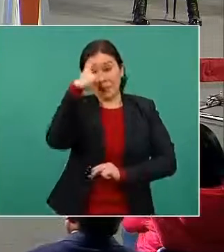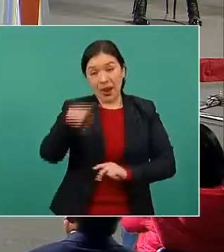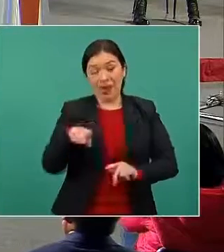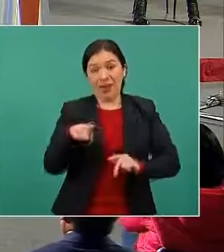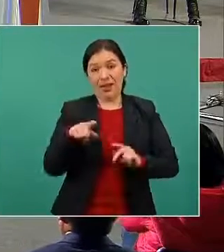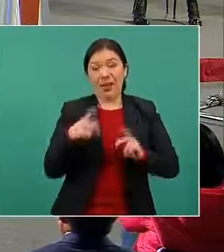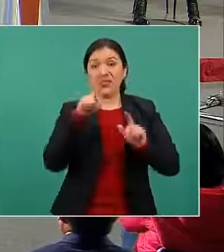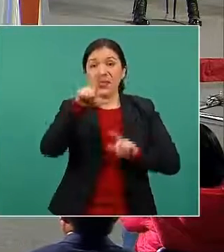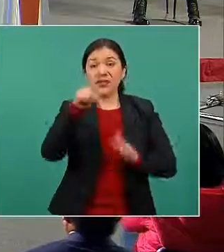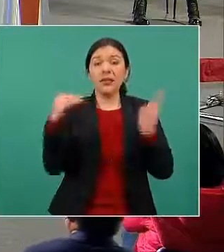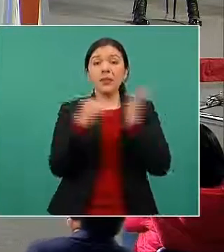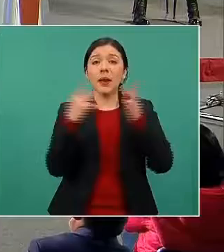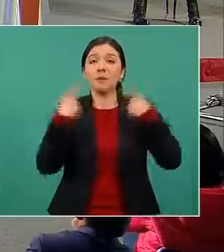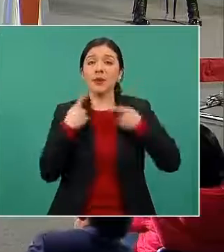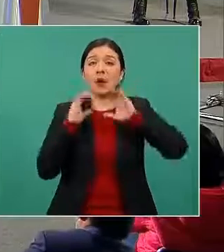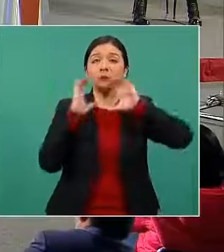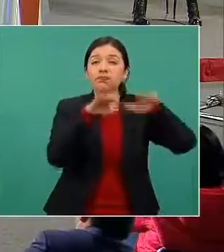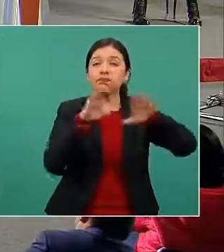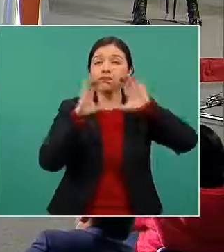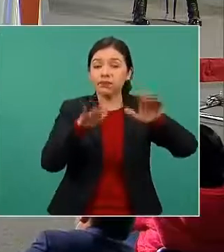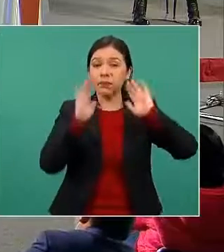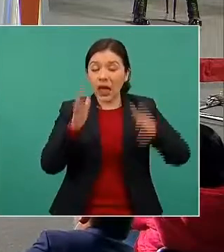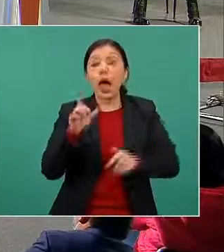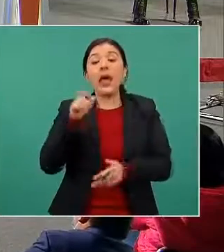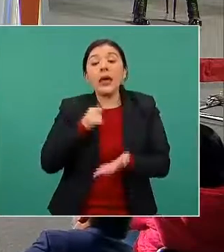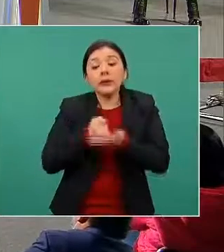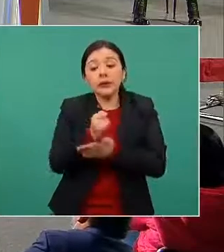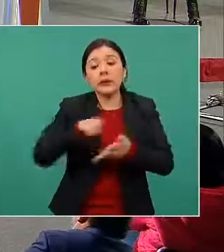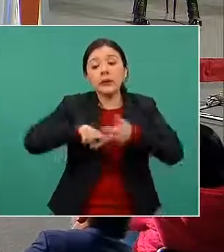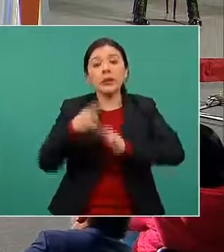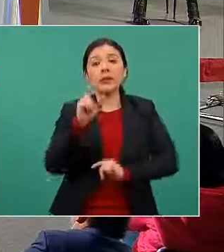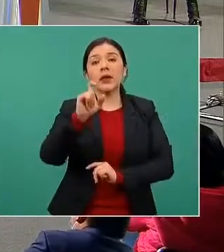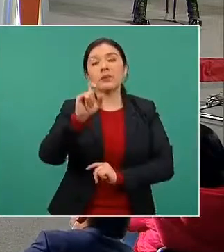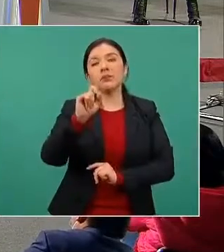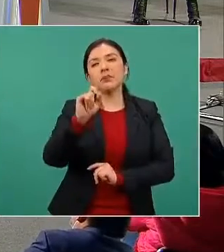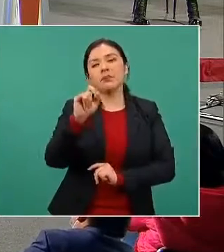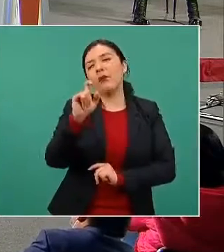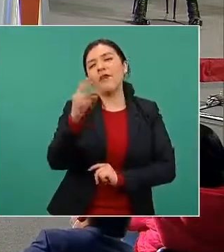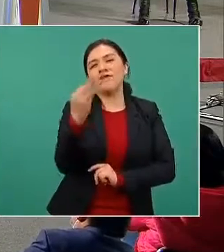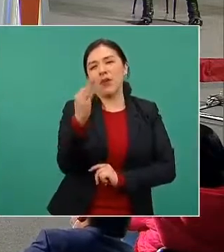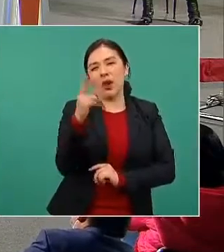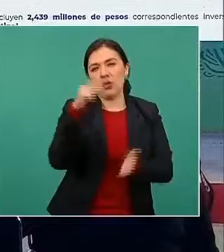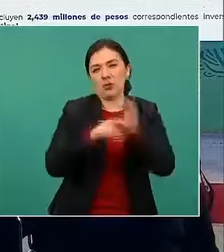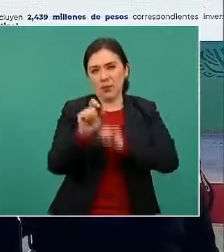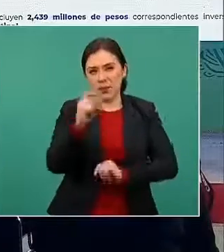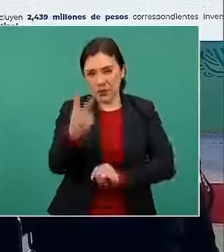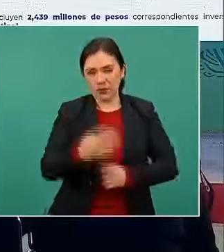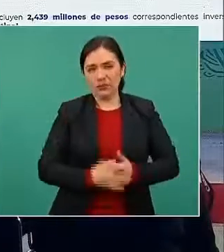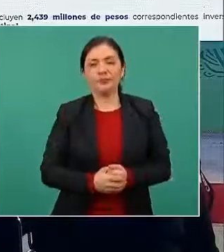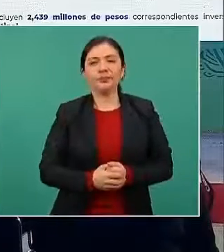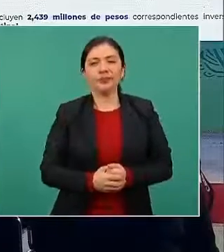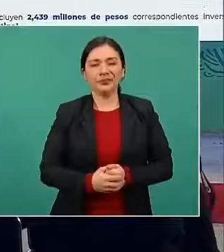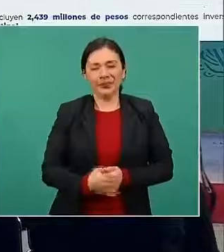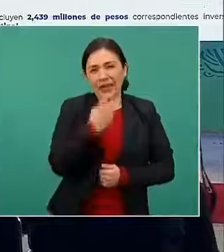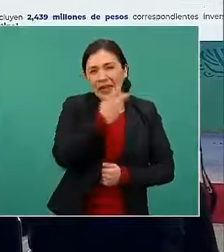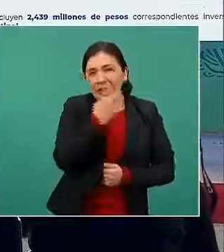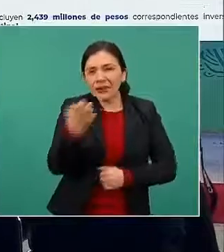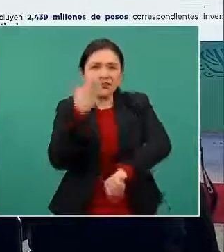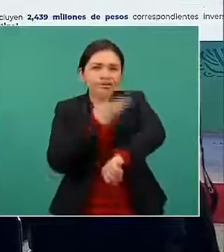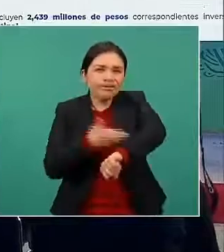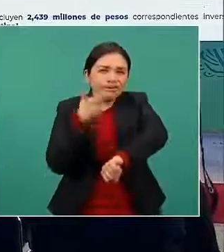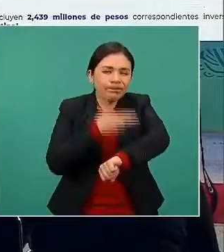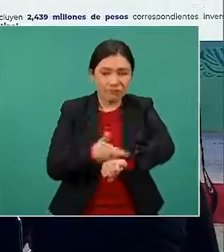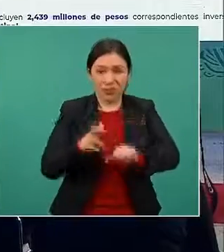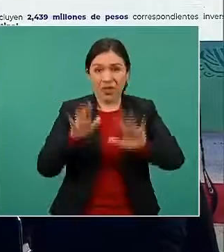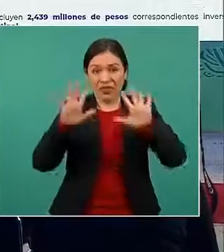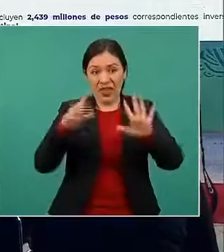haya ninguna interferencia. La que sigue, por favor. Bueno, pues para todas estas tareas, para estas